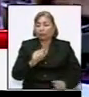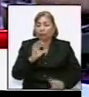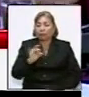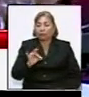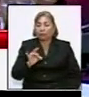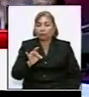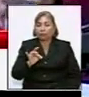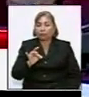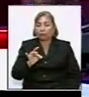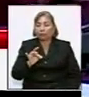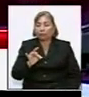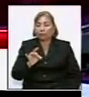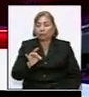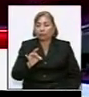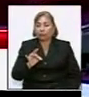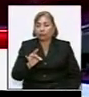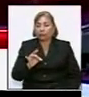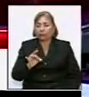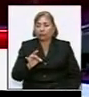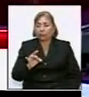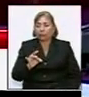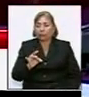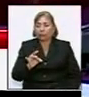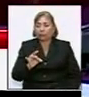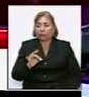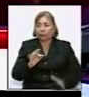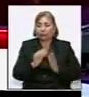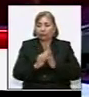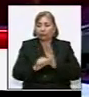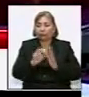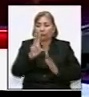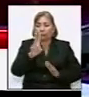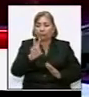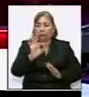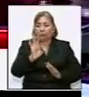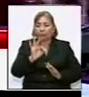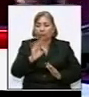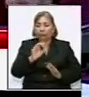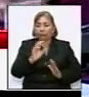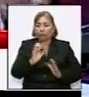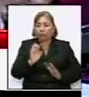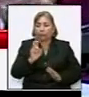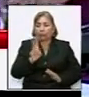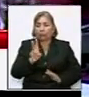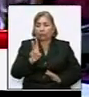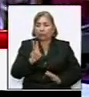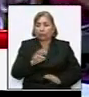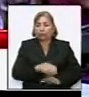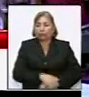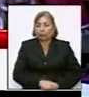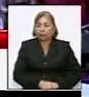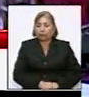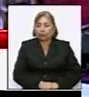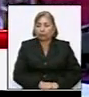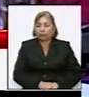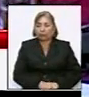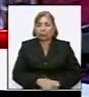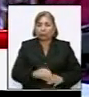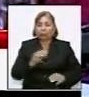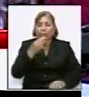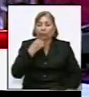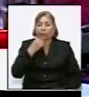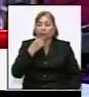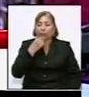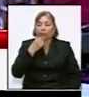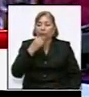8 en el artículo 29 inciso 2 estamos